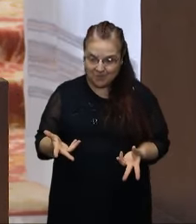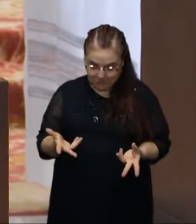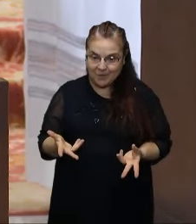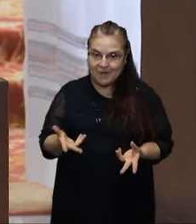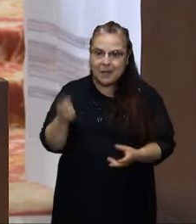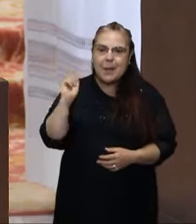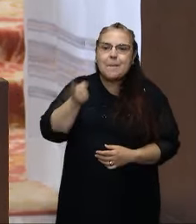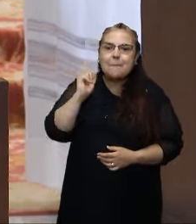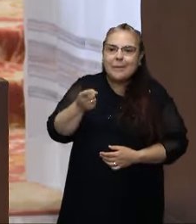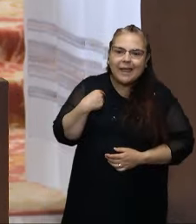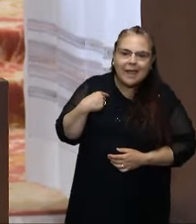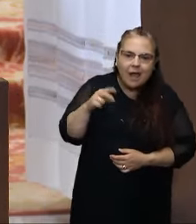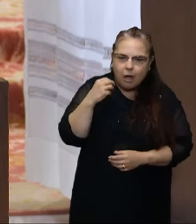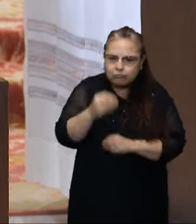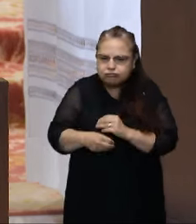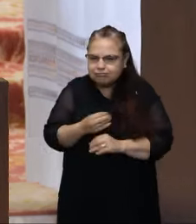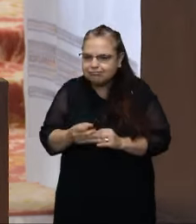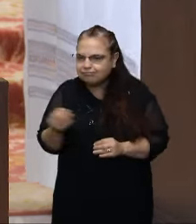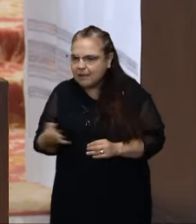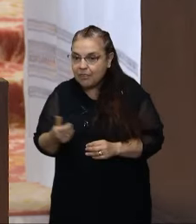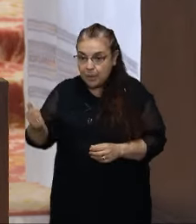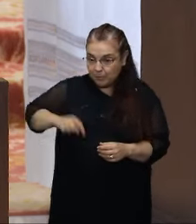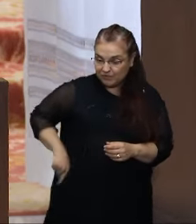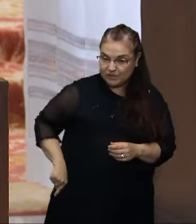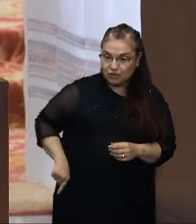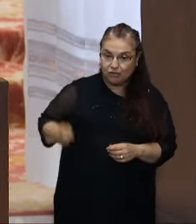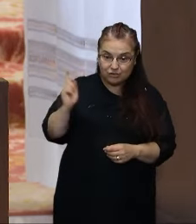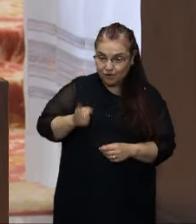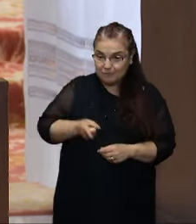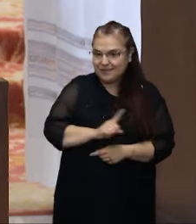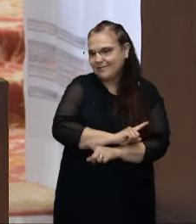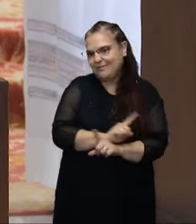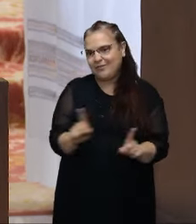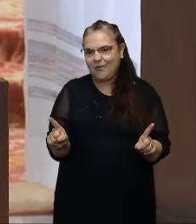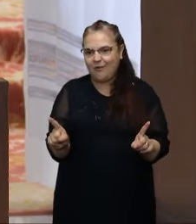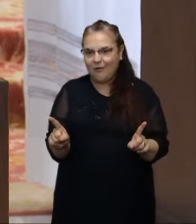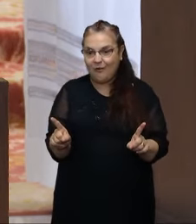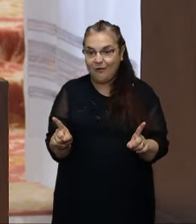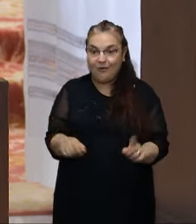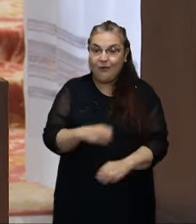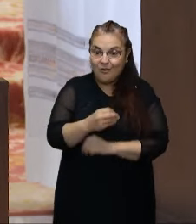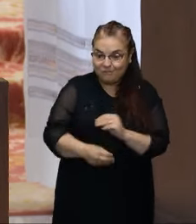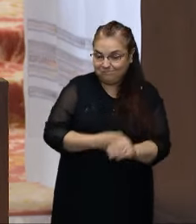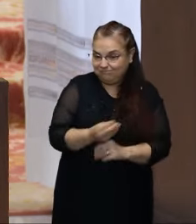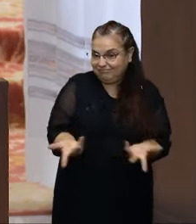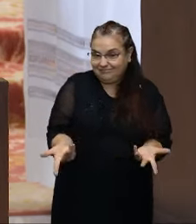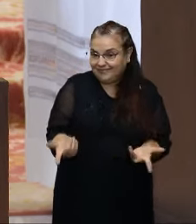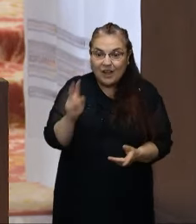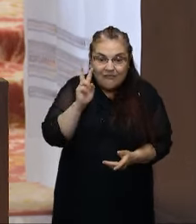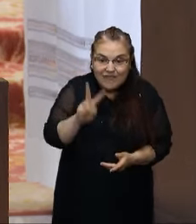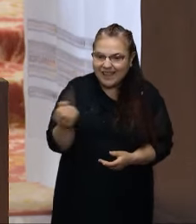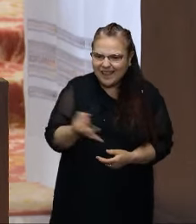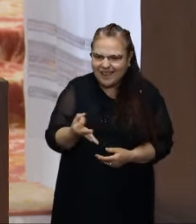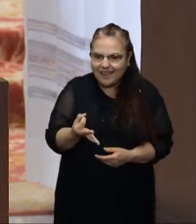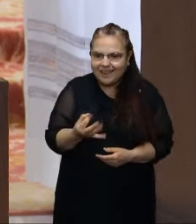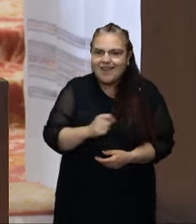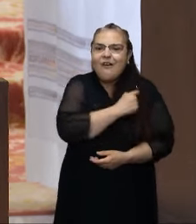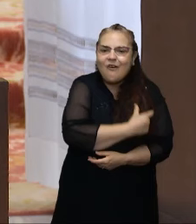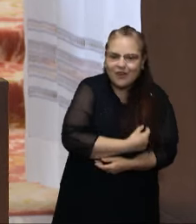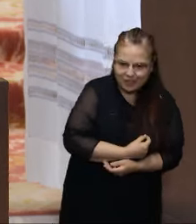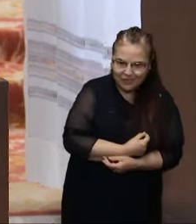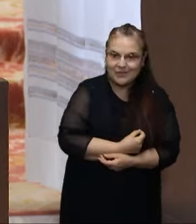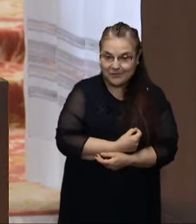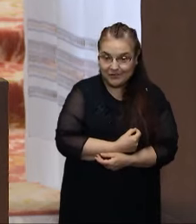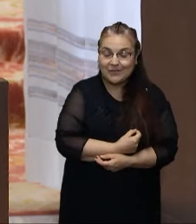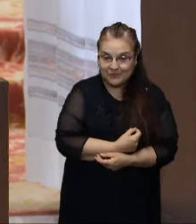haciendo, su profesión, su actividad, estaba viendo el corazón.